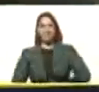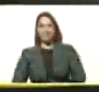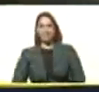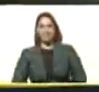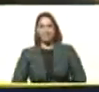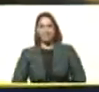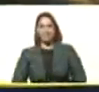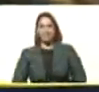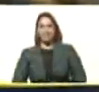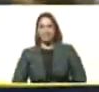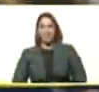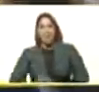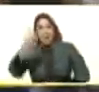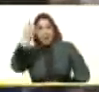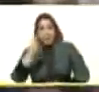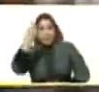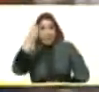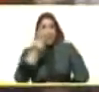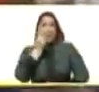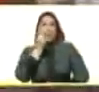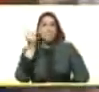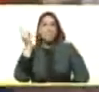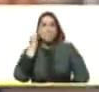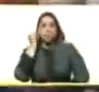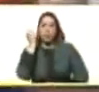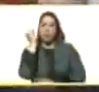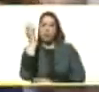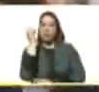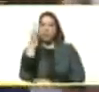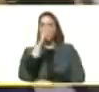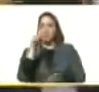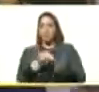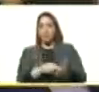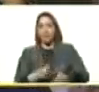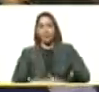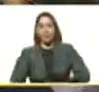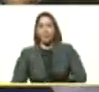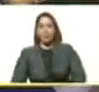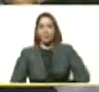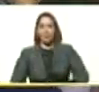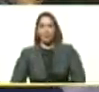A los diputados y diputadas de la Asamblea Nacional.